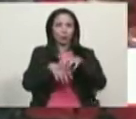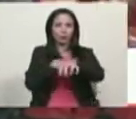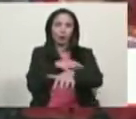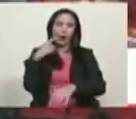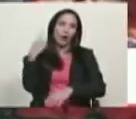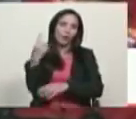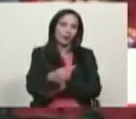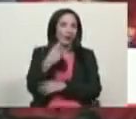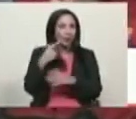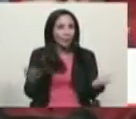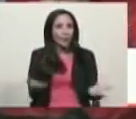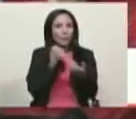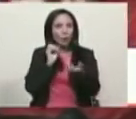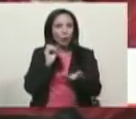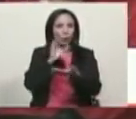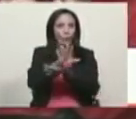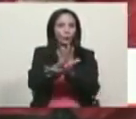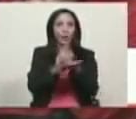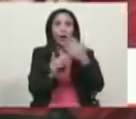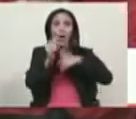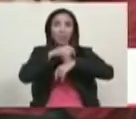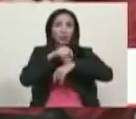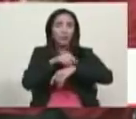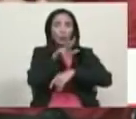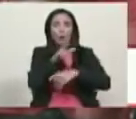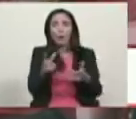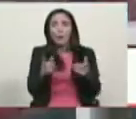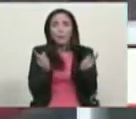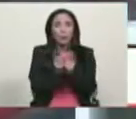sacar una cosita así.